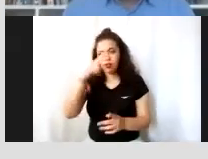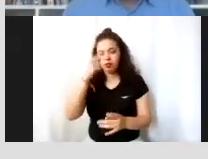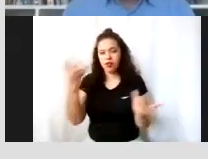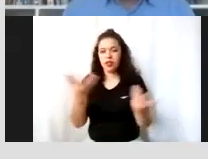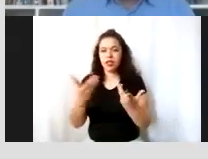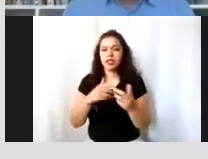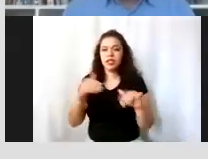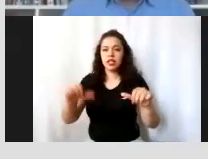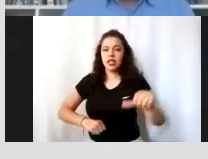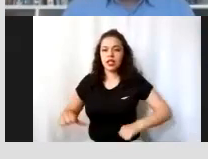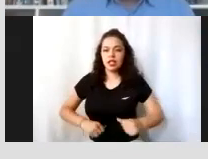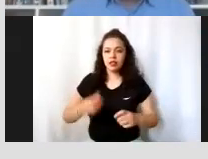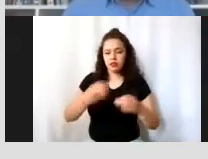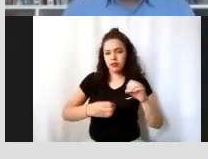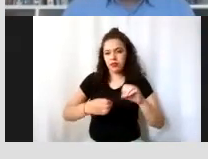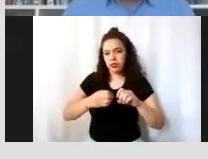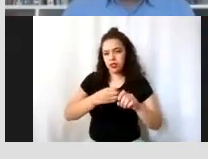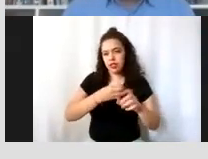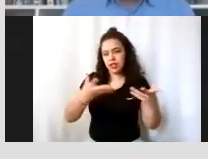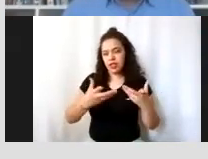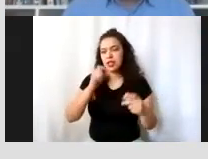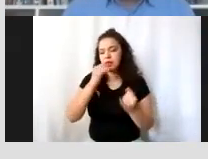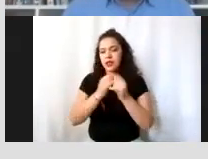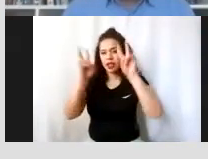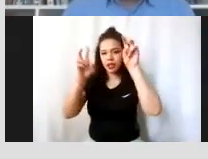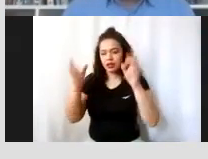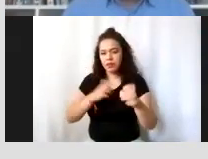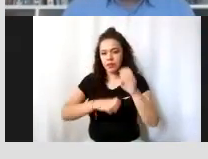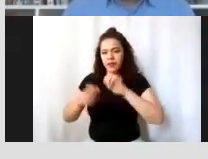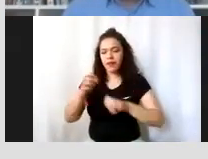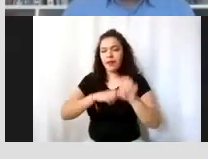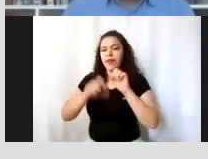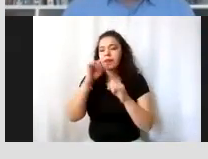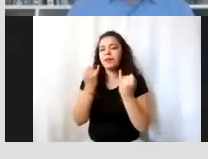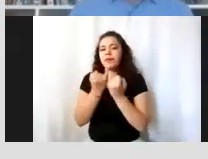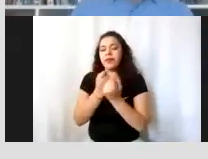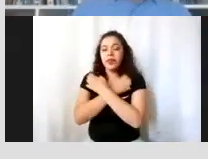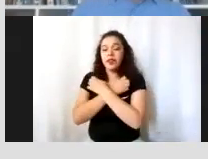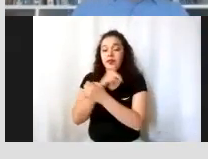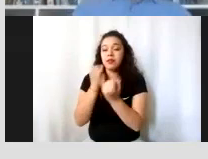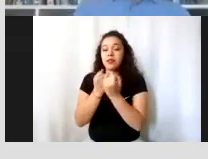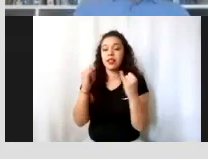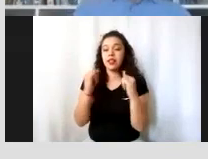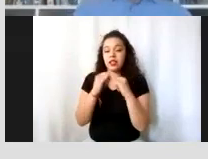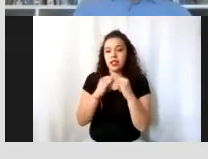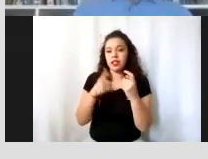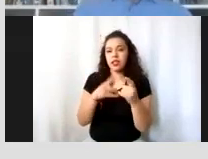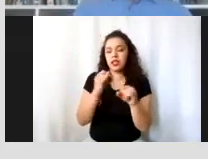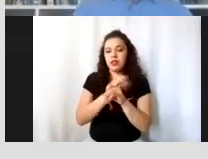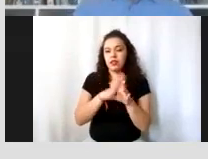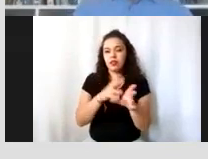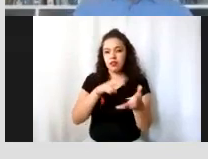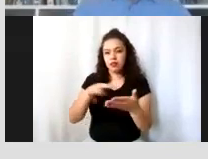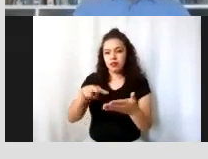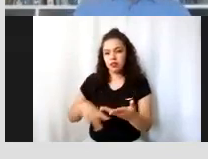actividades y operaciones en materia educativa, y los demás empleados y asesores de la institución, quienes podrán o no tratar sus datos personales por cuenta